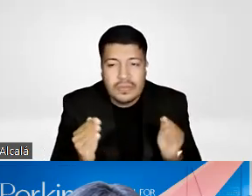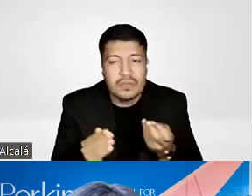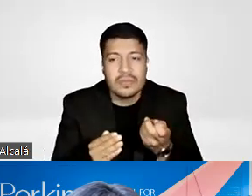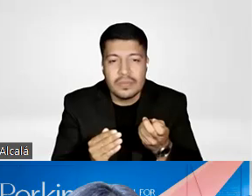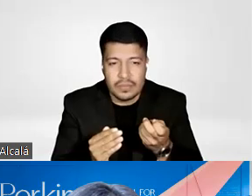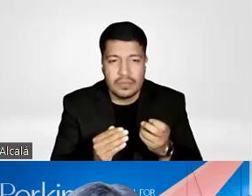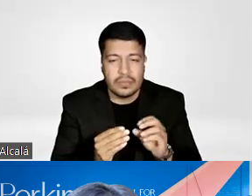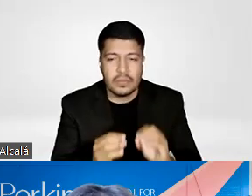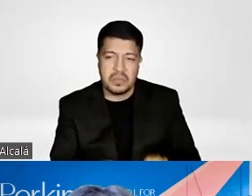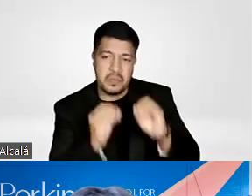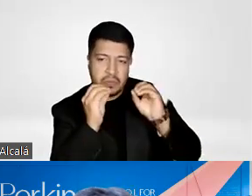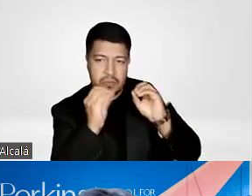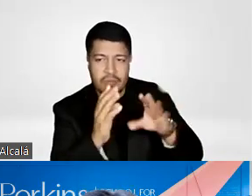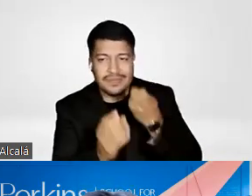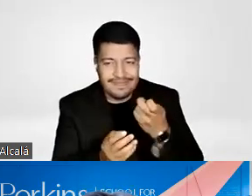centros.